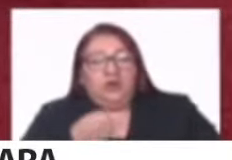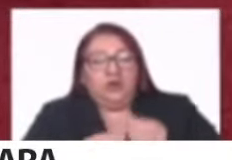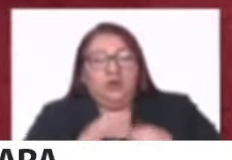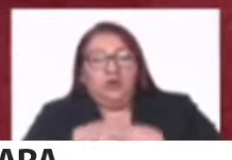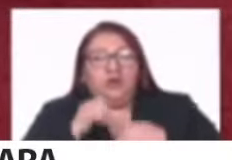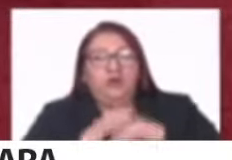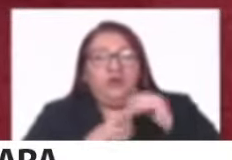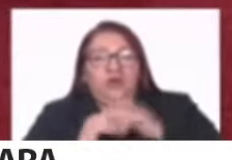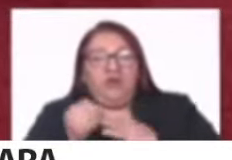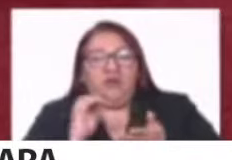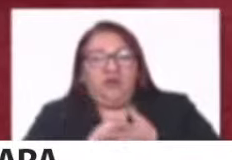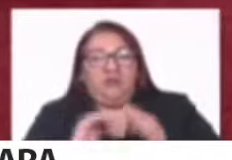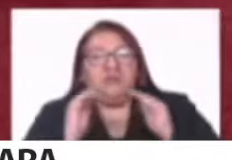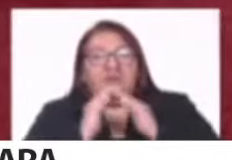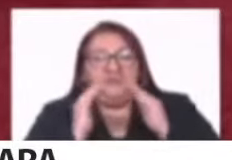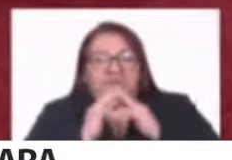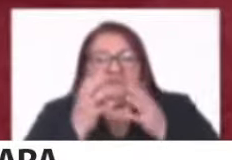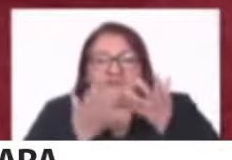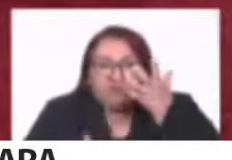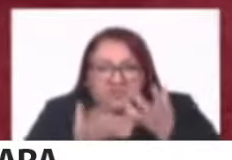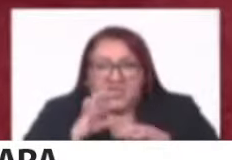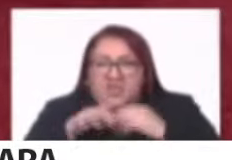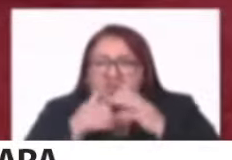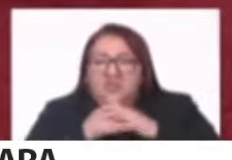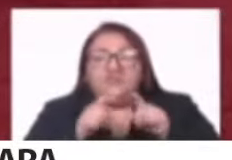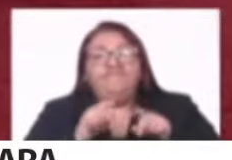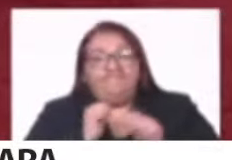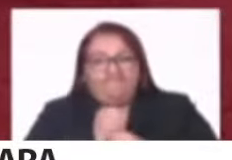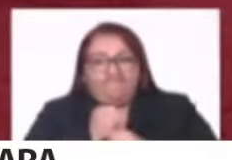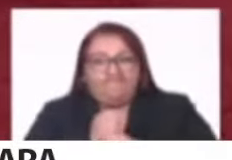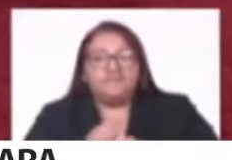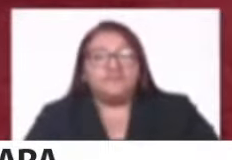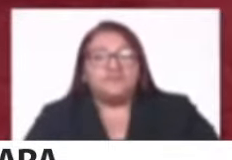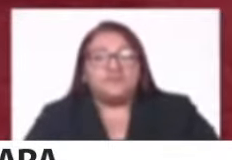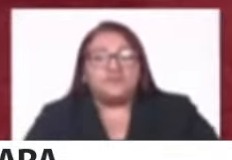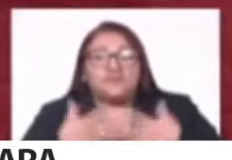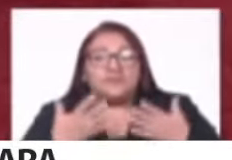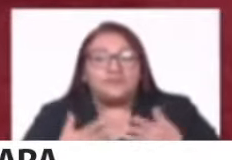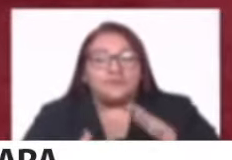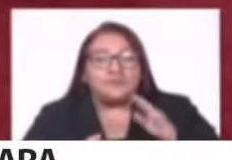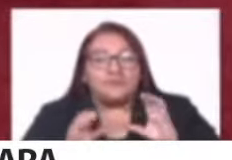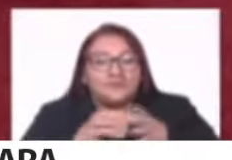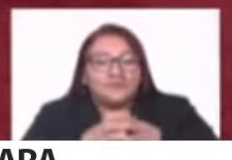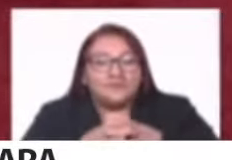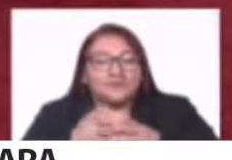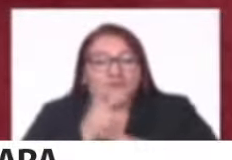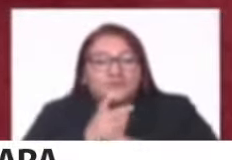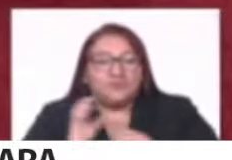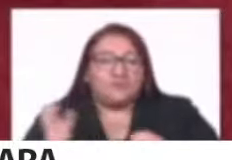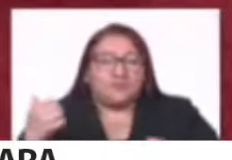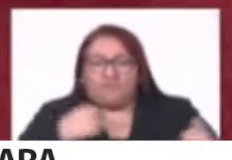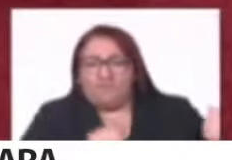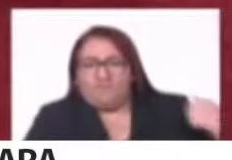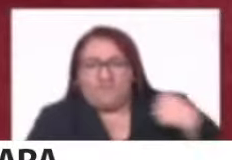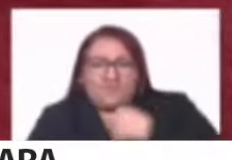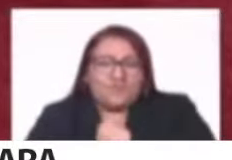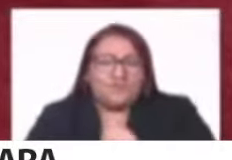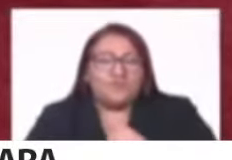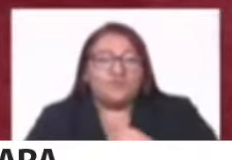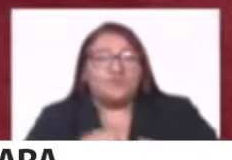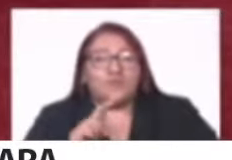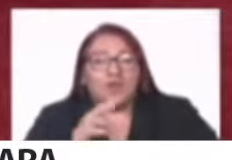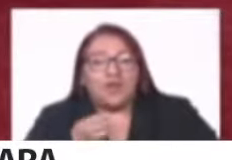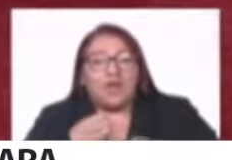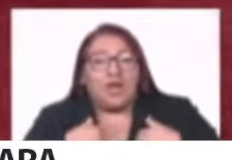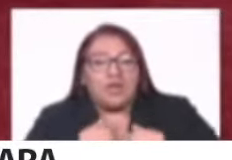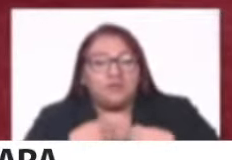para la construcción de más viviendas sumaguasi o casitas calientes. Entregaremos los kits de conservación de forrajes, kits veterinarios